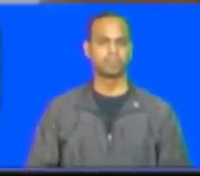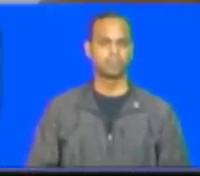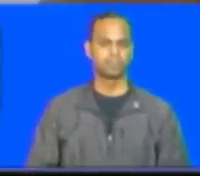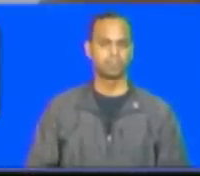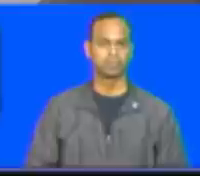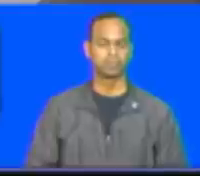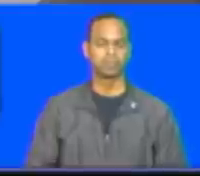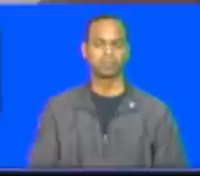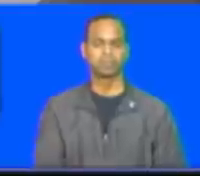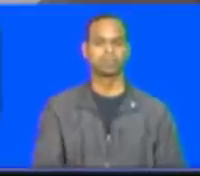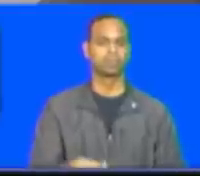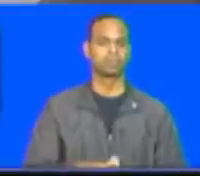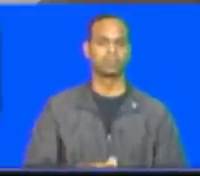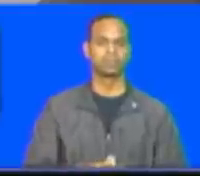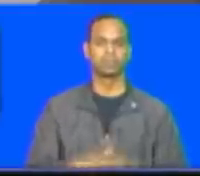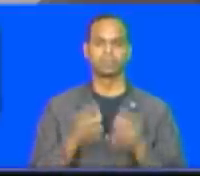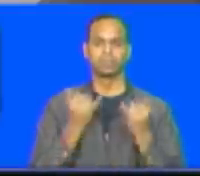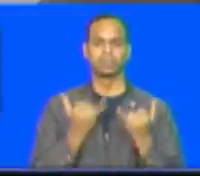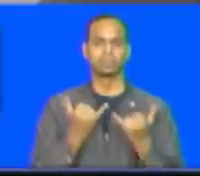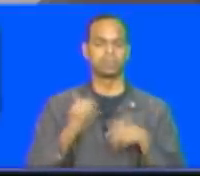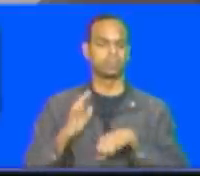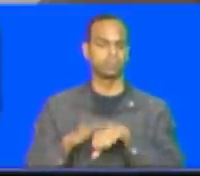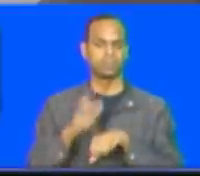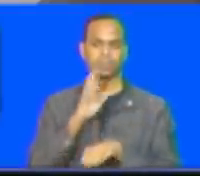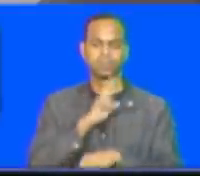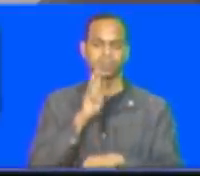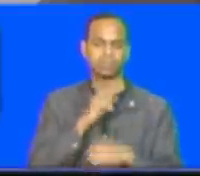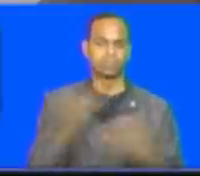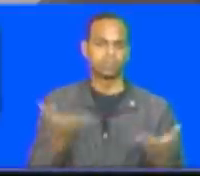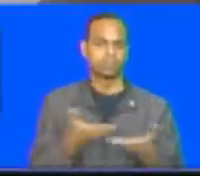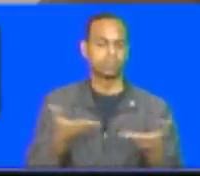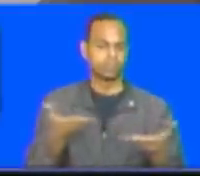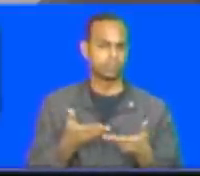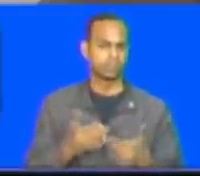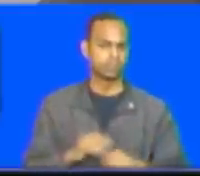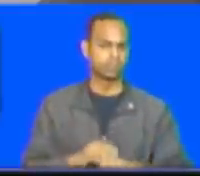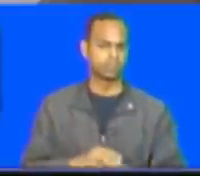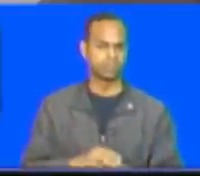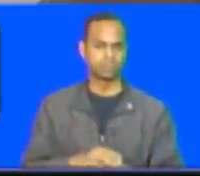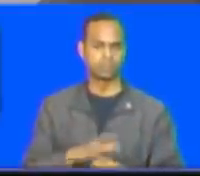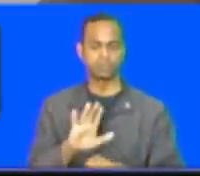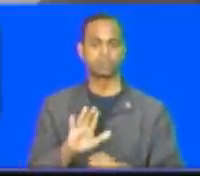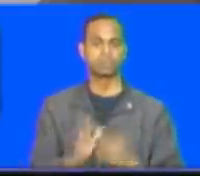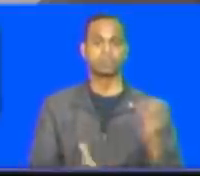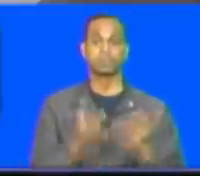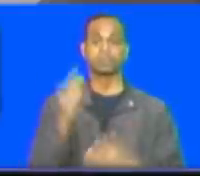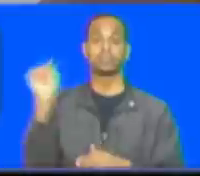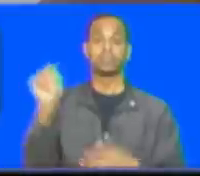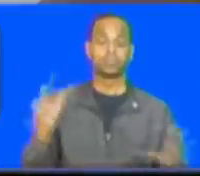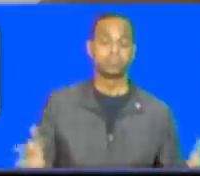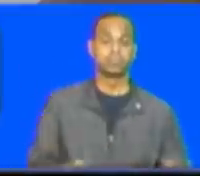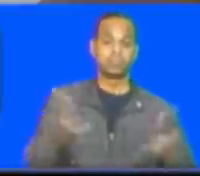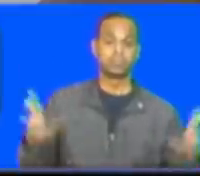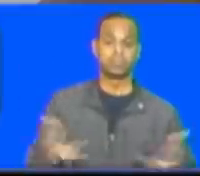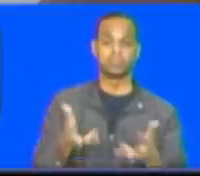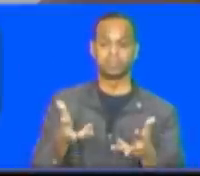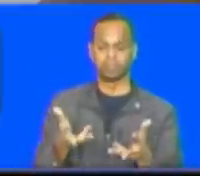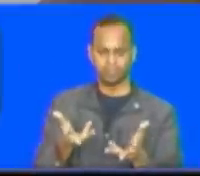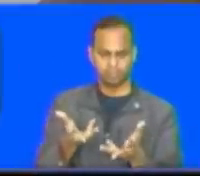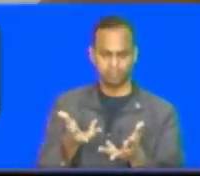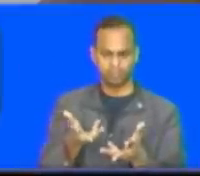No, pero ven acá, amigo, pero estamos ahora mismo en una alerta roja aquí. Bueno, pero quien sea que esté promoviendo eso, no es